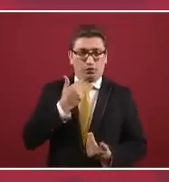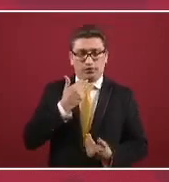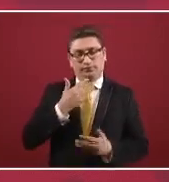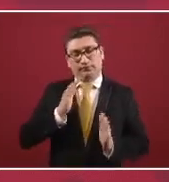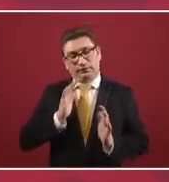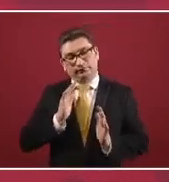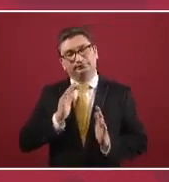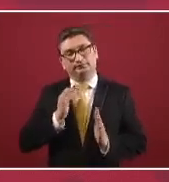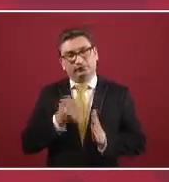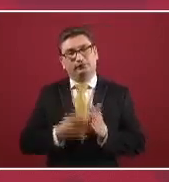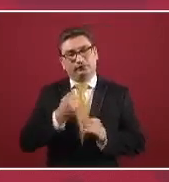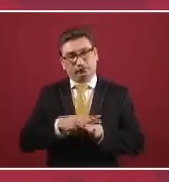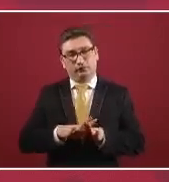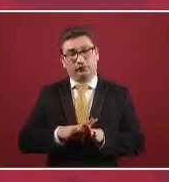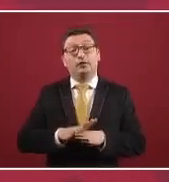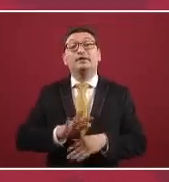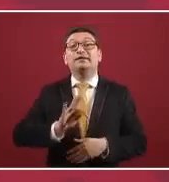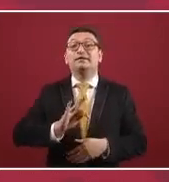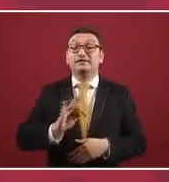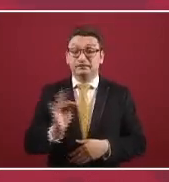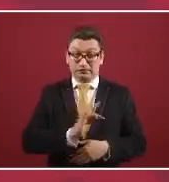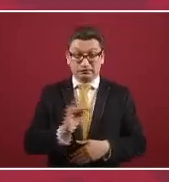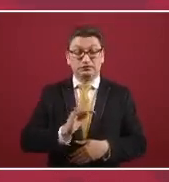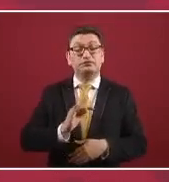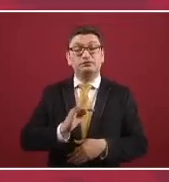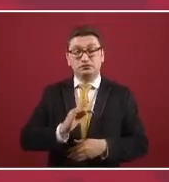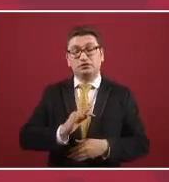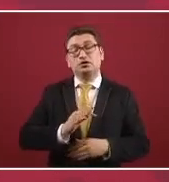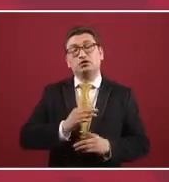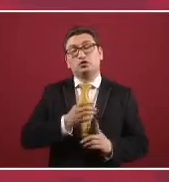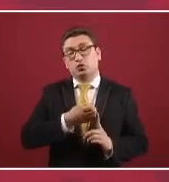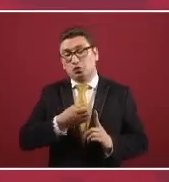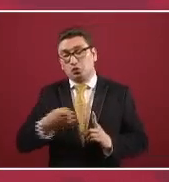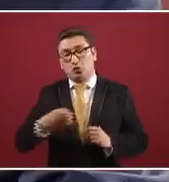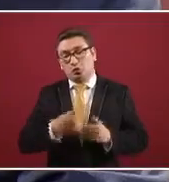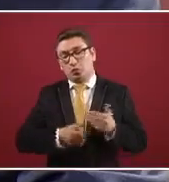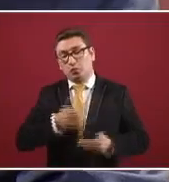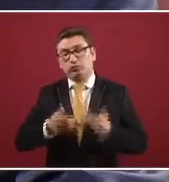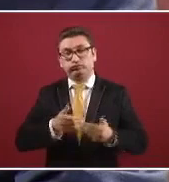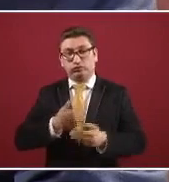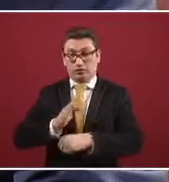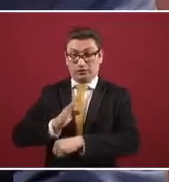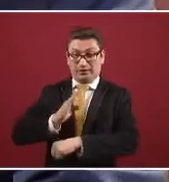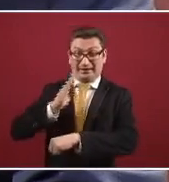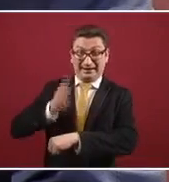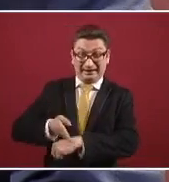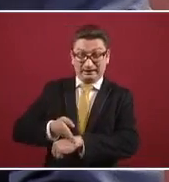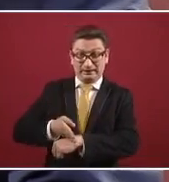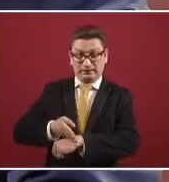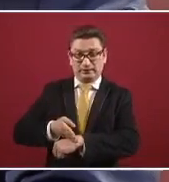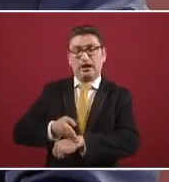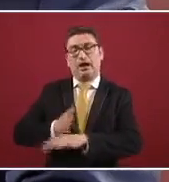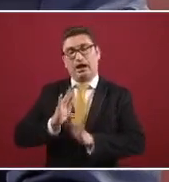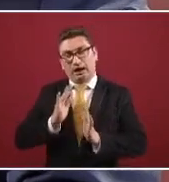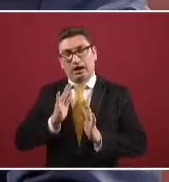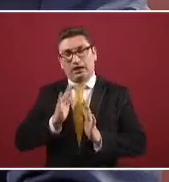Entonces, si hay sanciones de la judicatura a jueces,